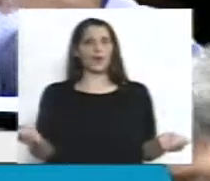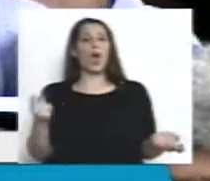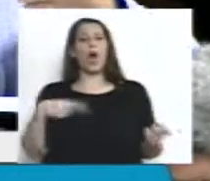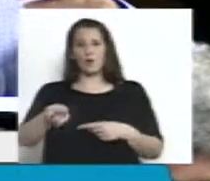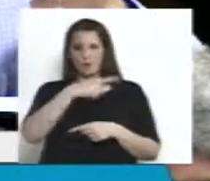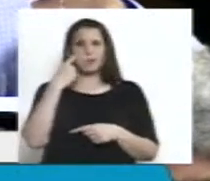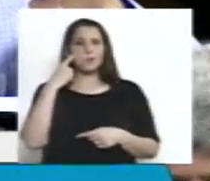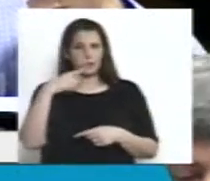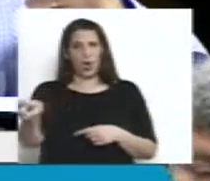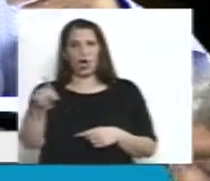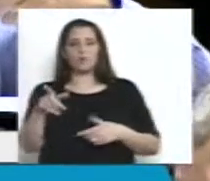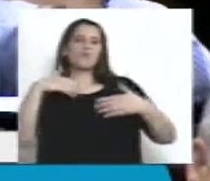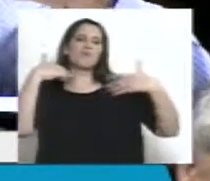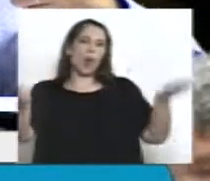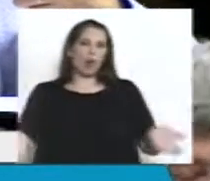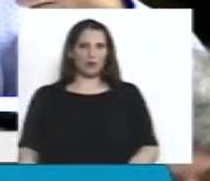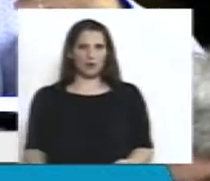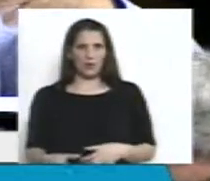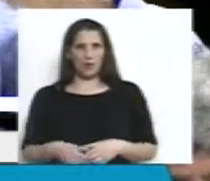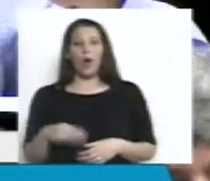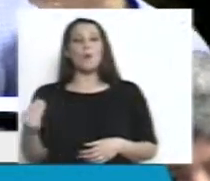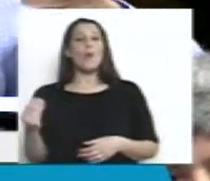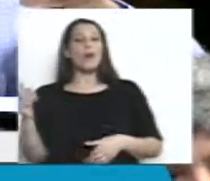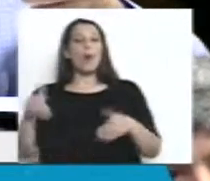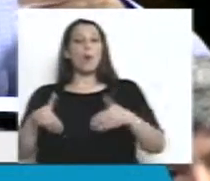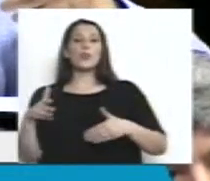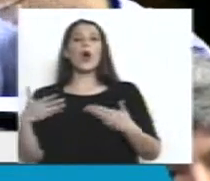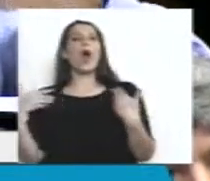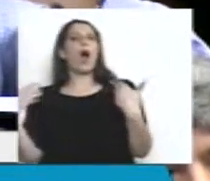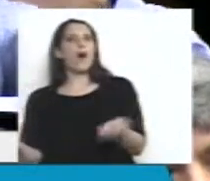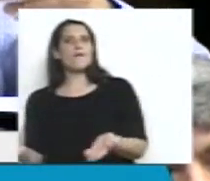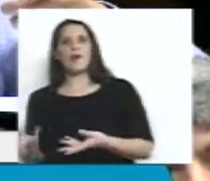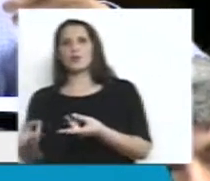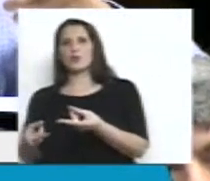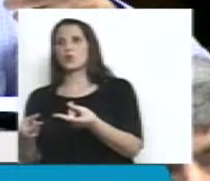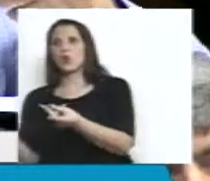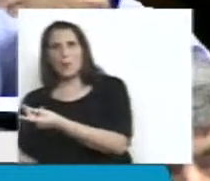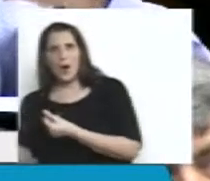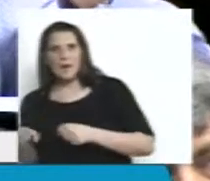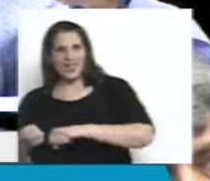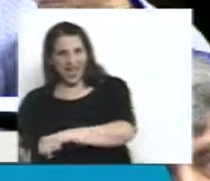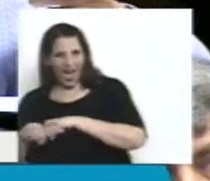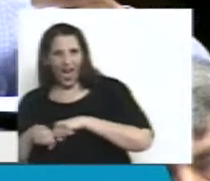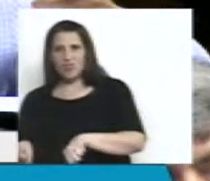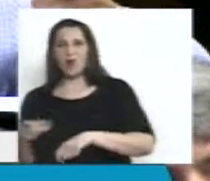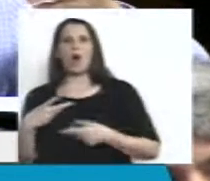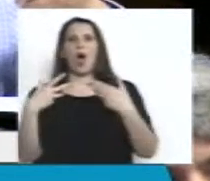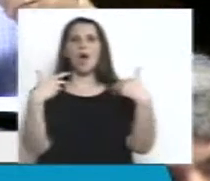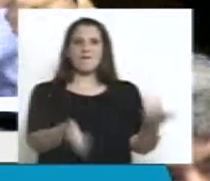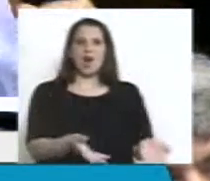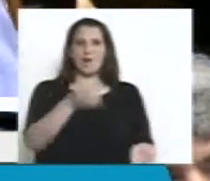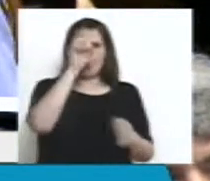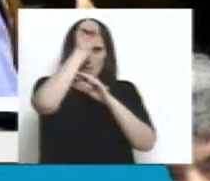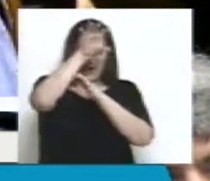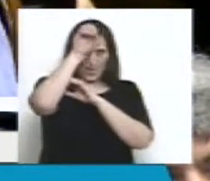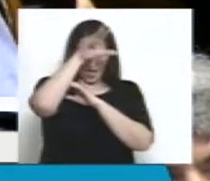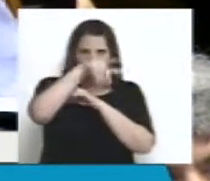conocen y no le importan porque van a votar a favor de los supermercados, a favor de las mineras, a favor de las